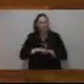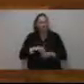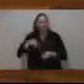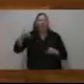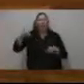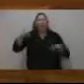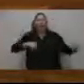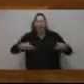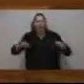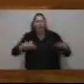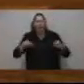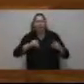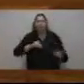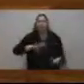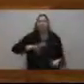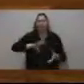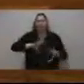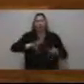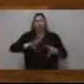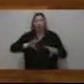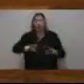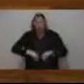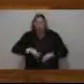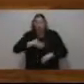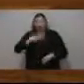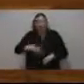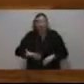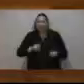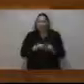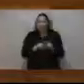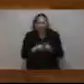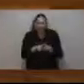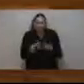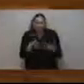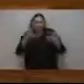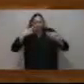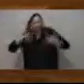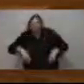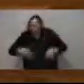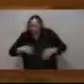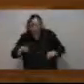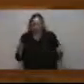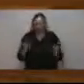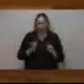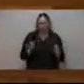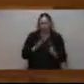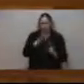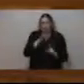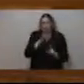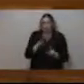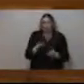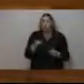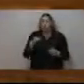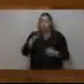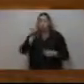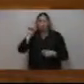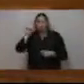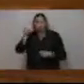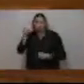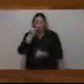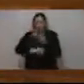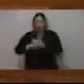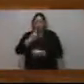no tiene en principio mucha lógica económica. No tiene sentido, seguía diciendo. Tengo en mi mano, decía el profesor de Economía